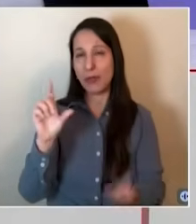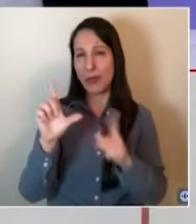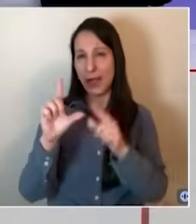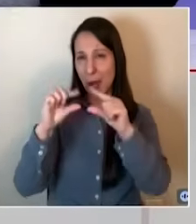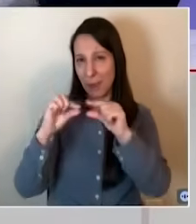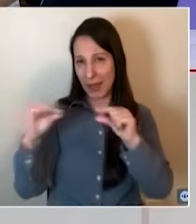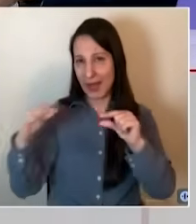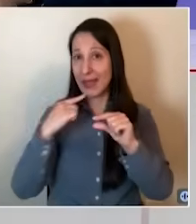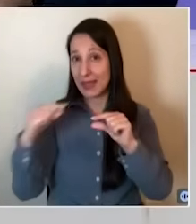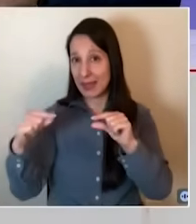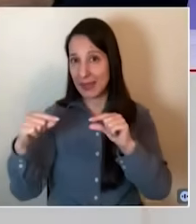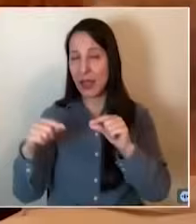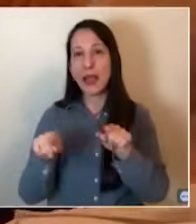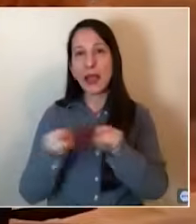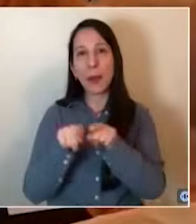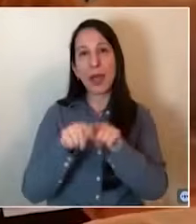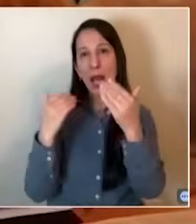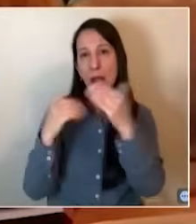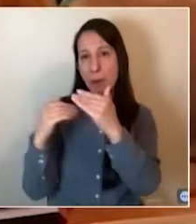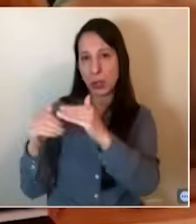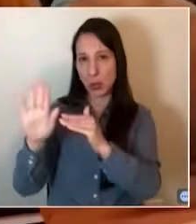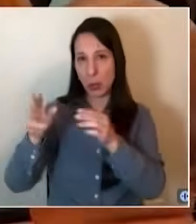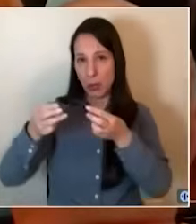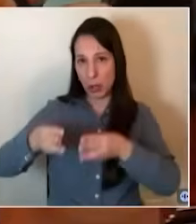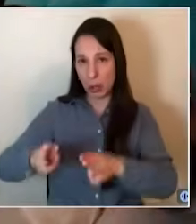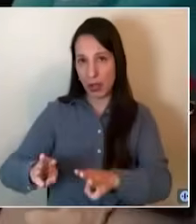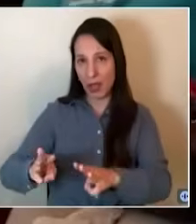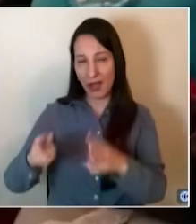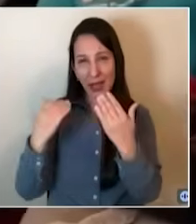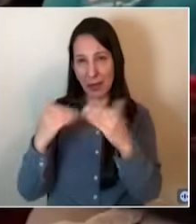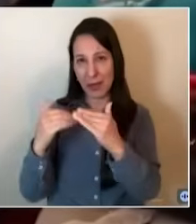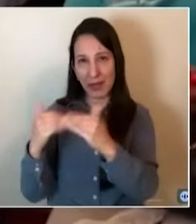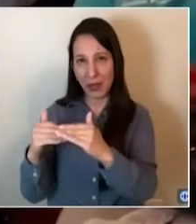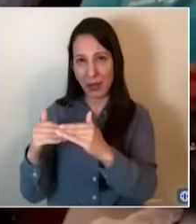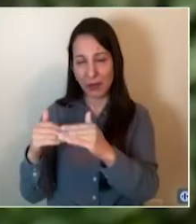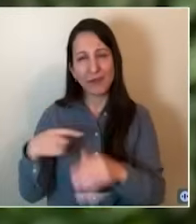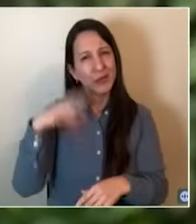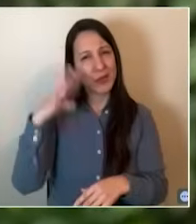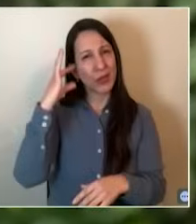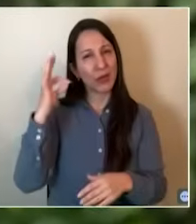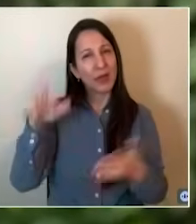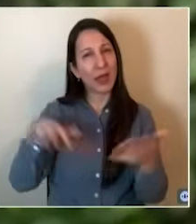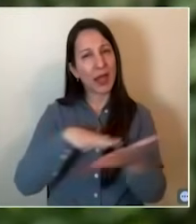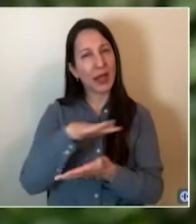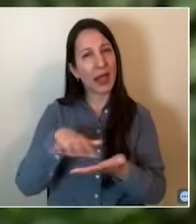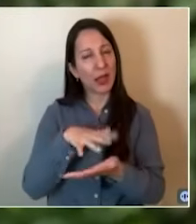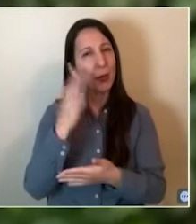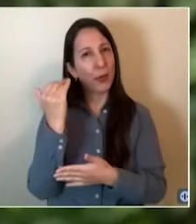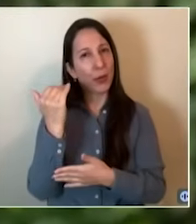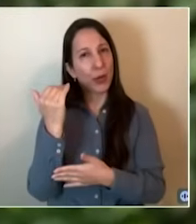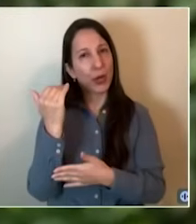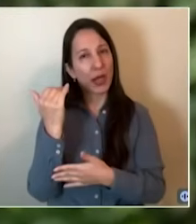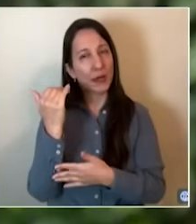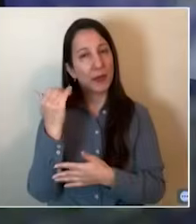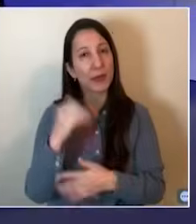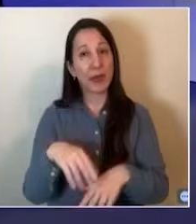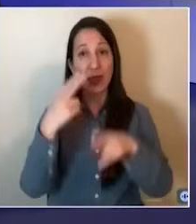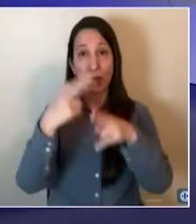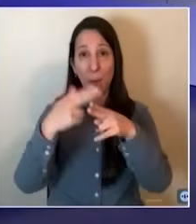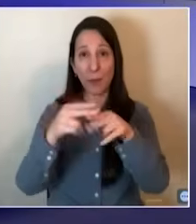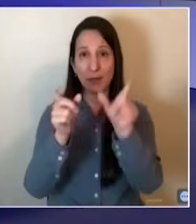las limitaciones de su metodología. Creo que el enredo se hace porque el título viene